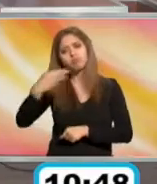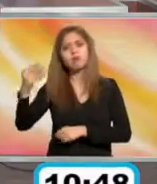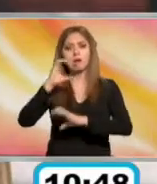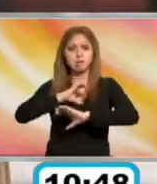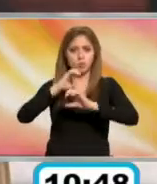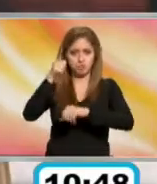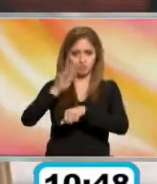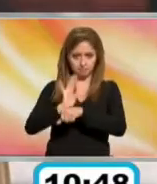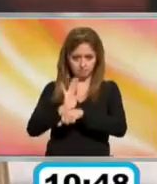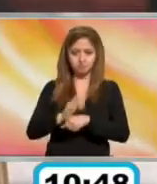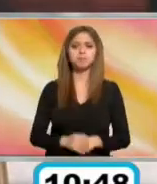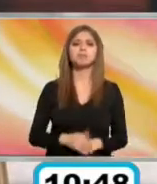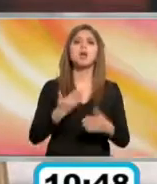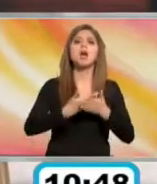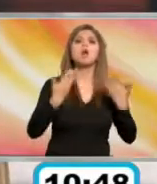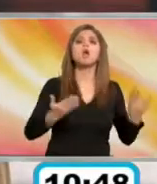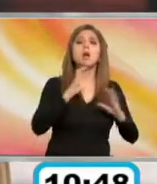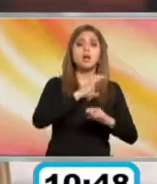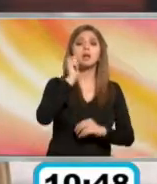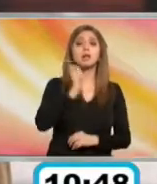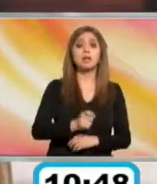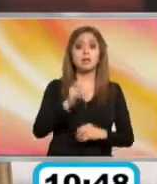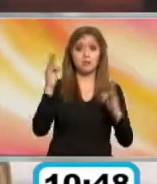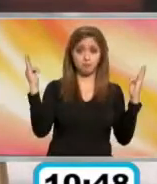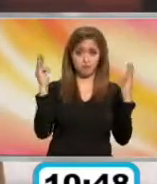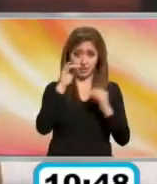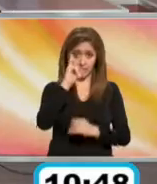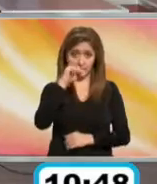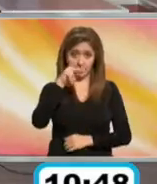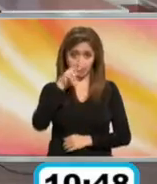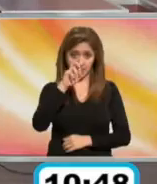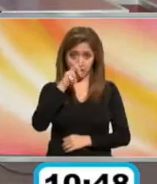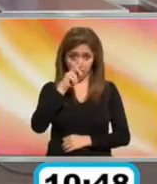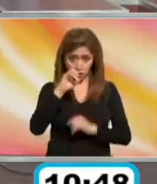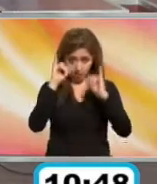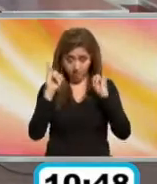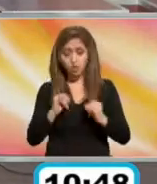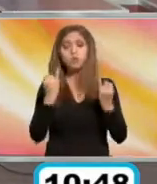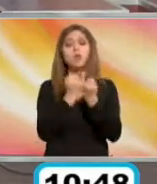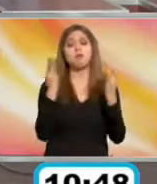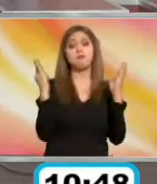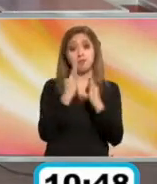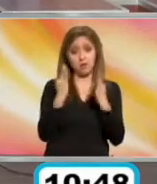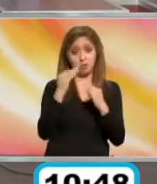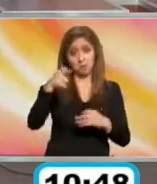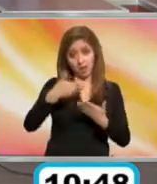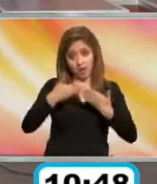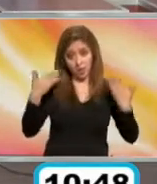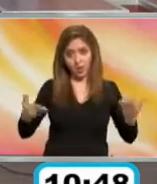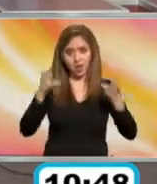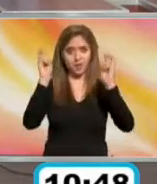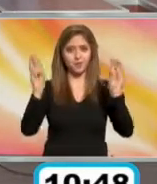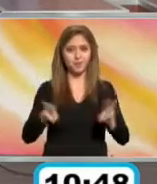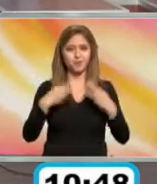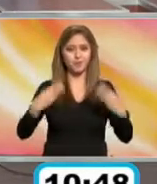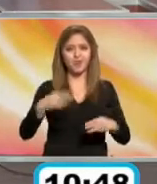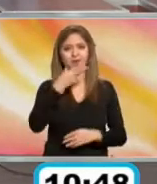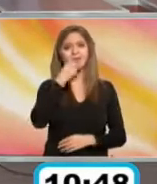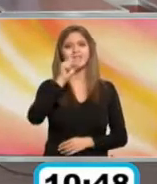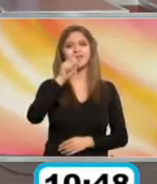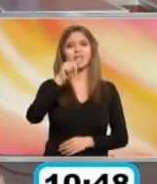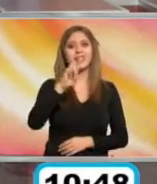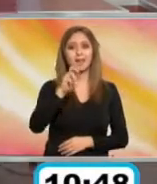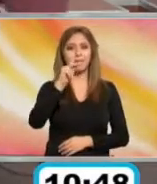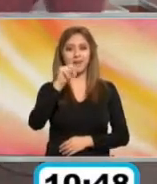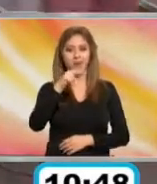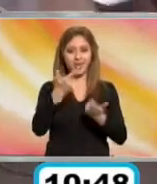interesantes que son Invierno y Frío. Sí. ¿Vale? Pues adelante, muchachos, el aplauso, Vamos. por favor, y que nos toquen buena música. Ellos son Sweet